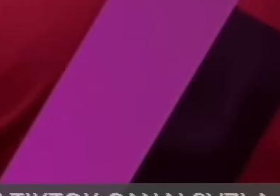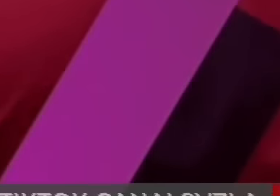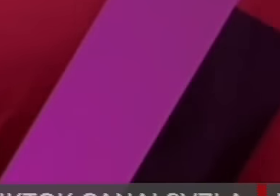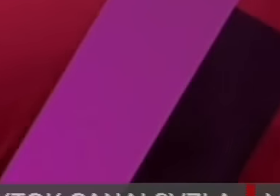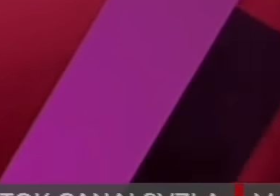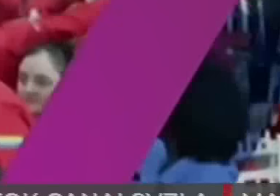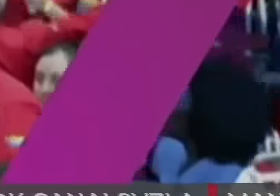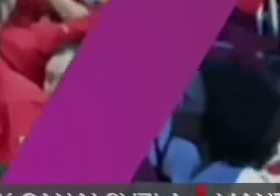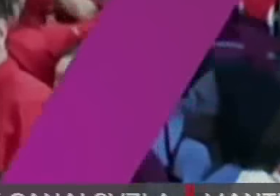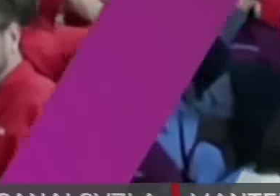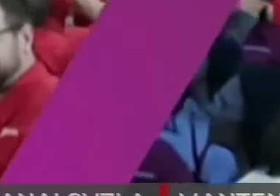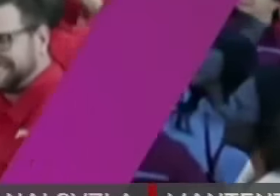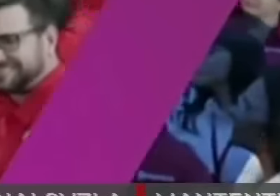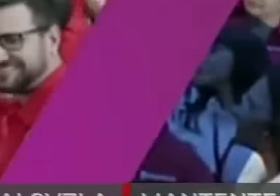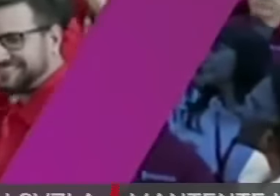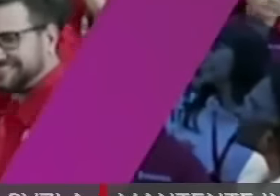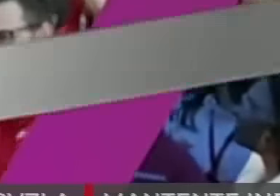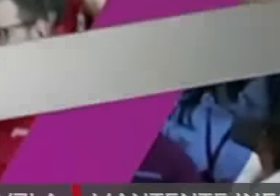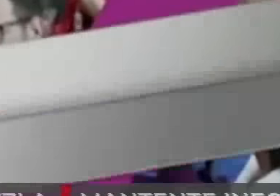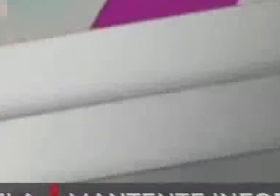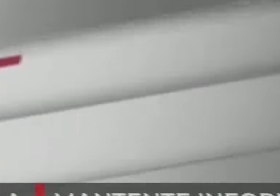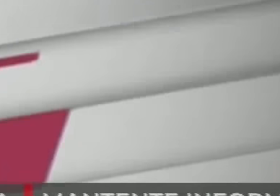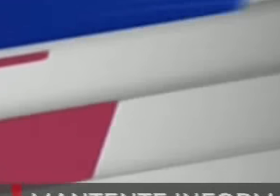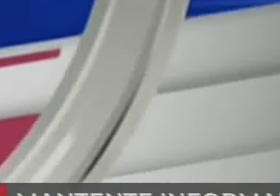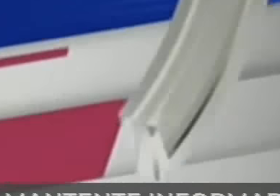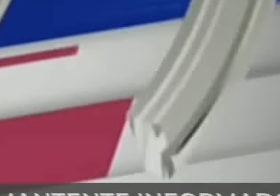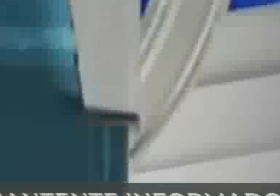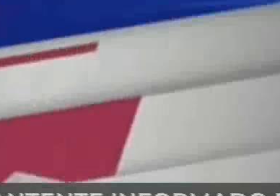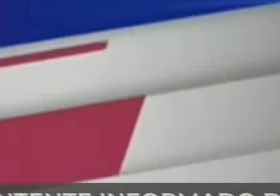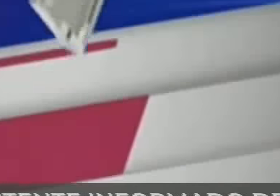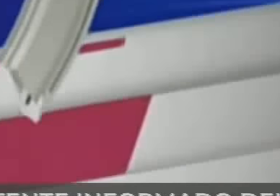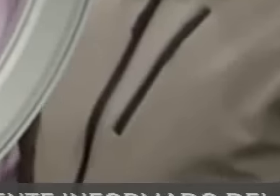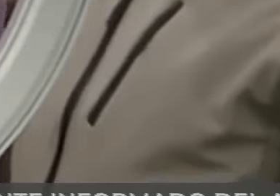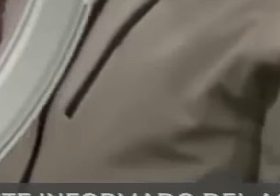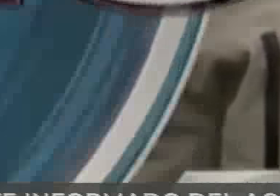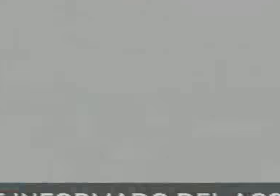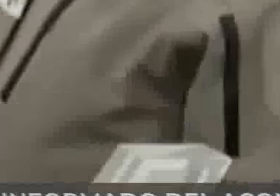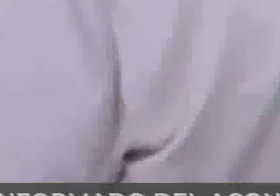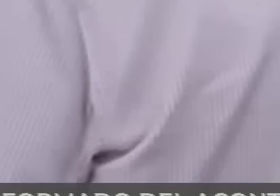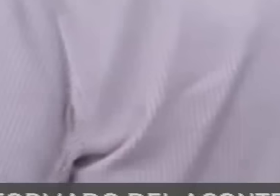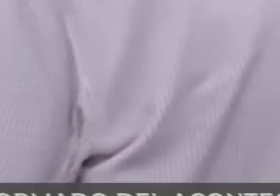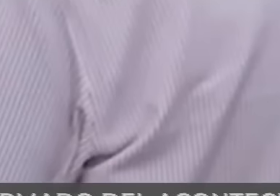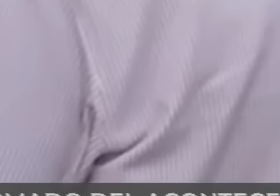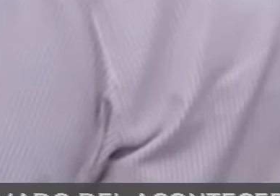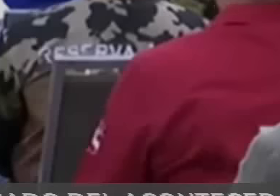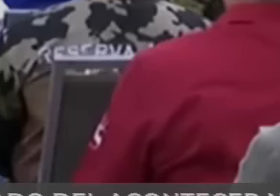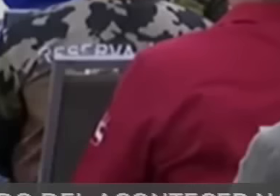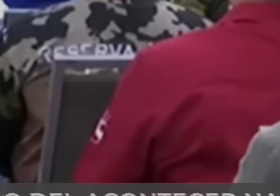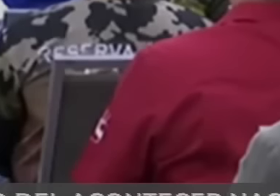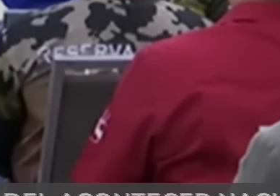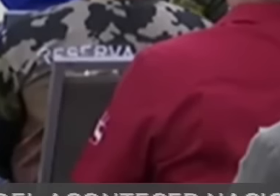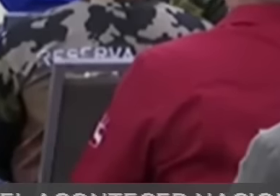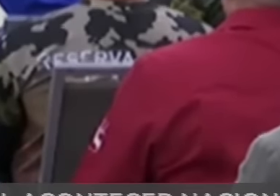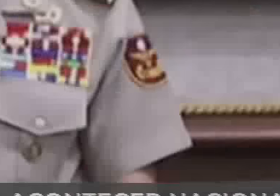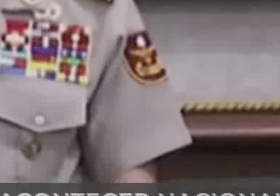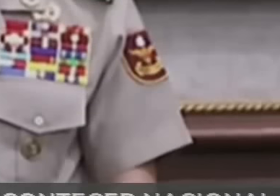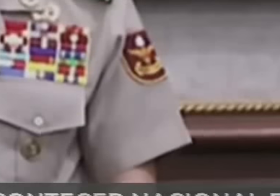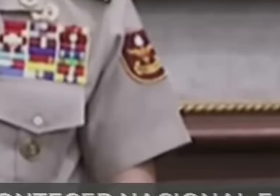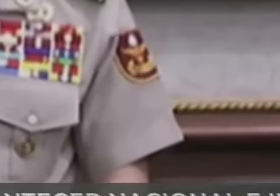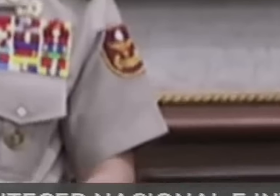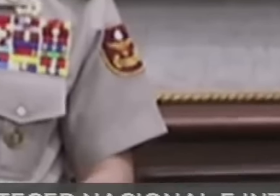Lunes. Desde el Salón Boyacá, en el Palacio de Miraflores,